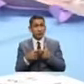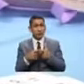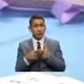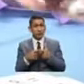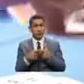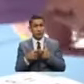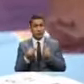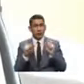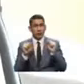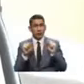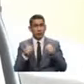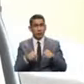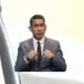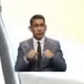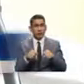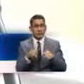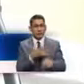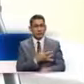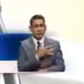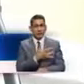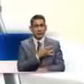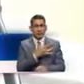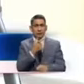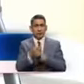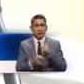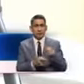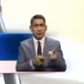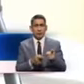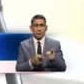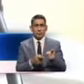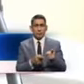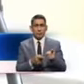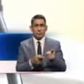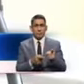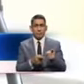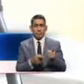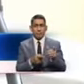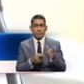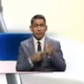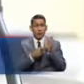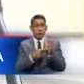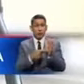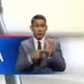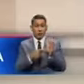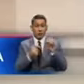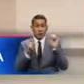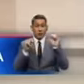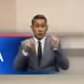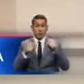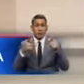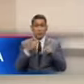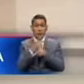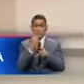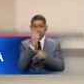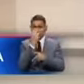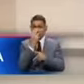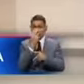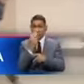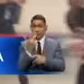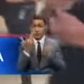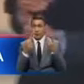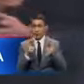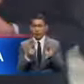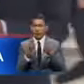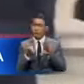afectación de la sensibilidad. Y pueden ir hasta formas muy graves como, por ejemplo, ceguera o amputaciones. El contagio de esta